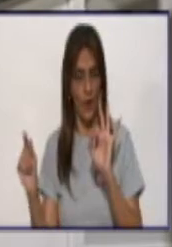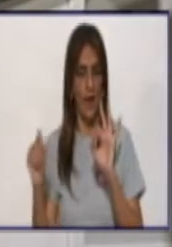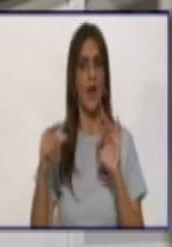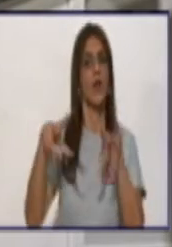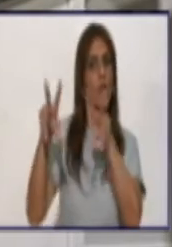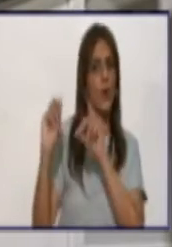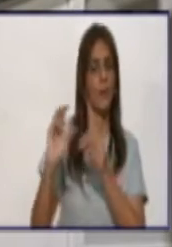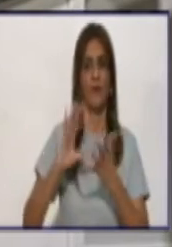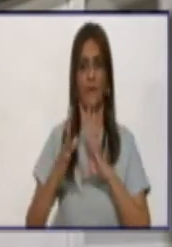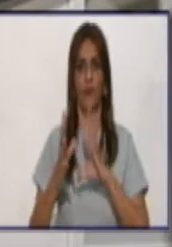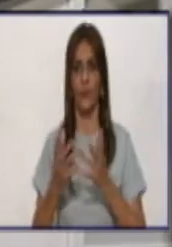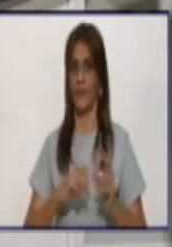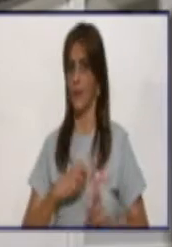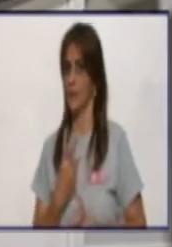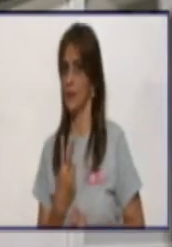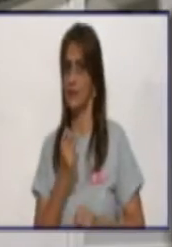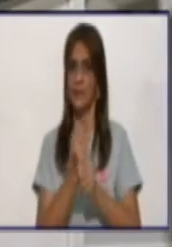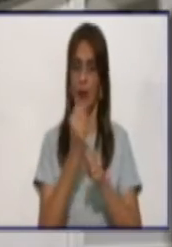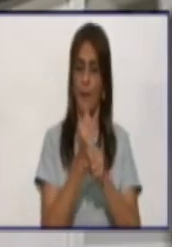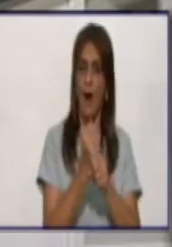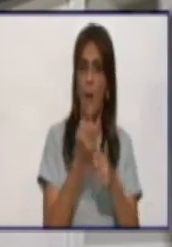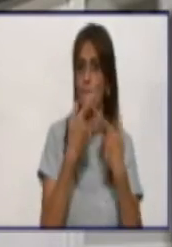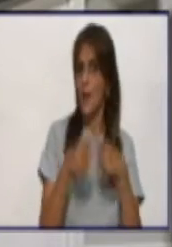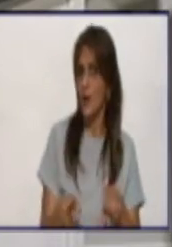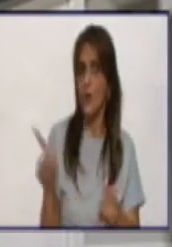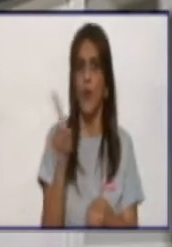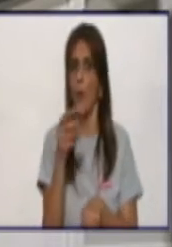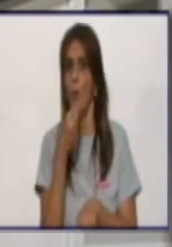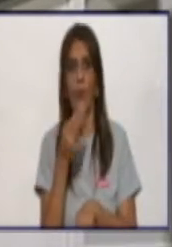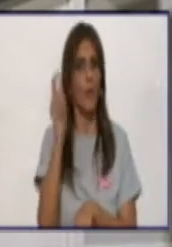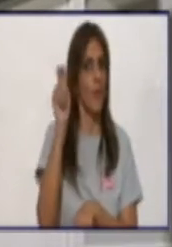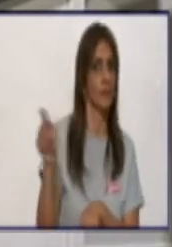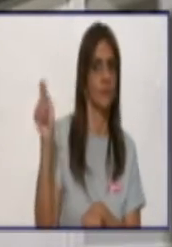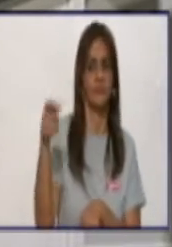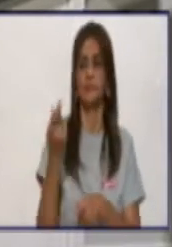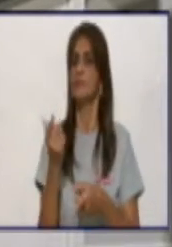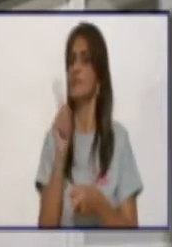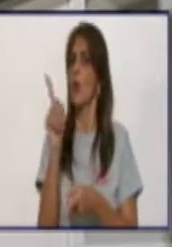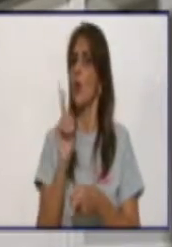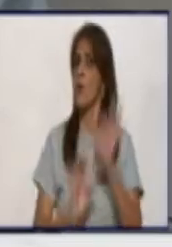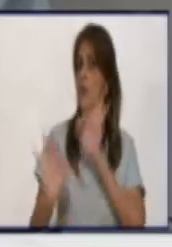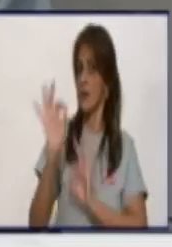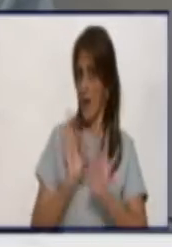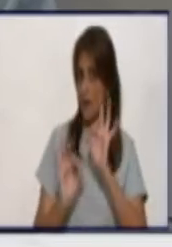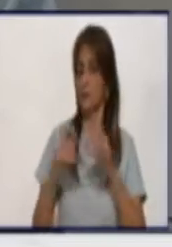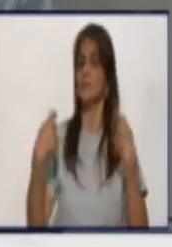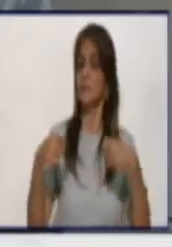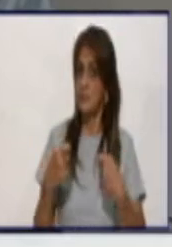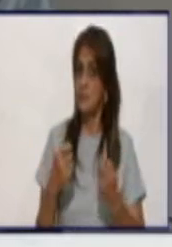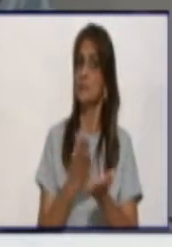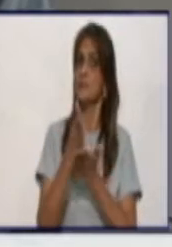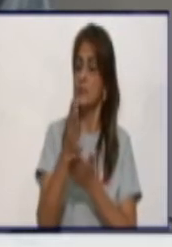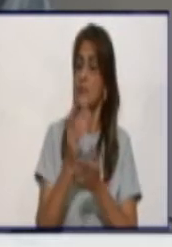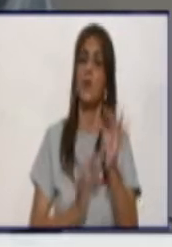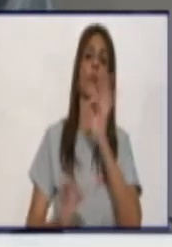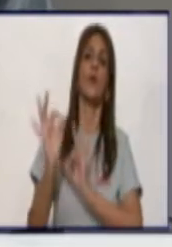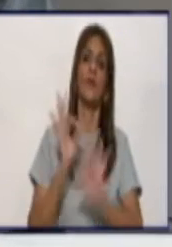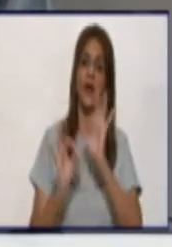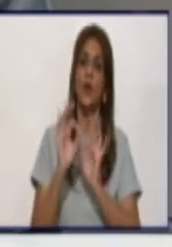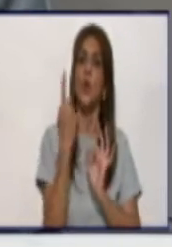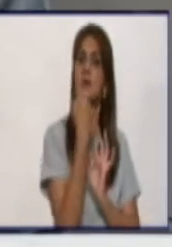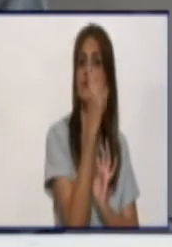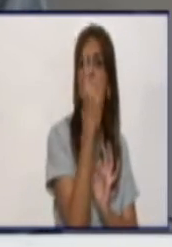entraña para todos nosotros para nada descuidarnos y seguir cumpliendo medidas desde lo individual y yo creo que también entonces vale la